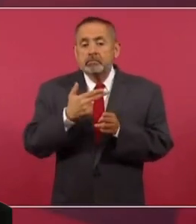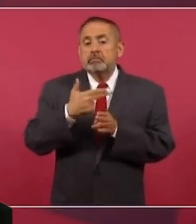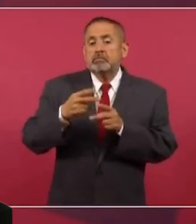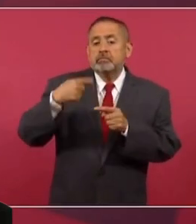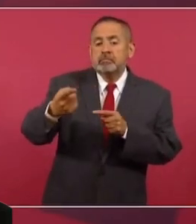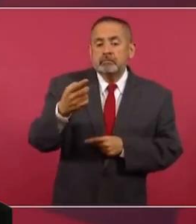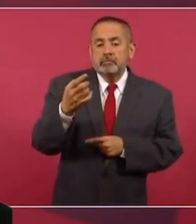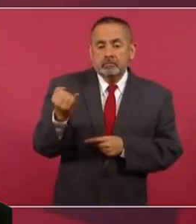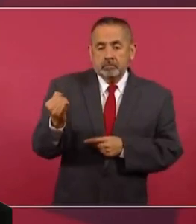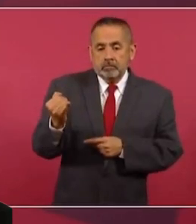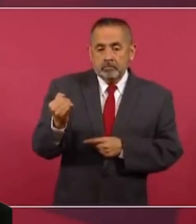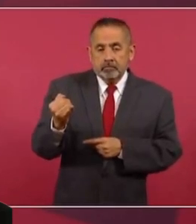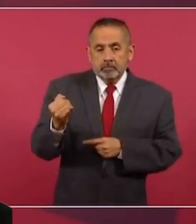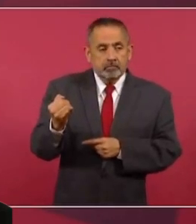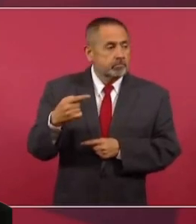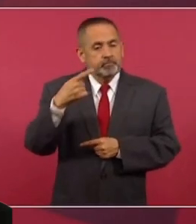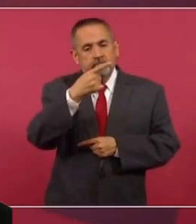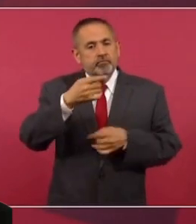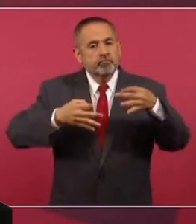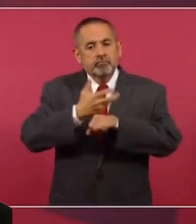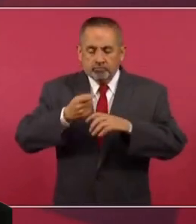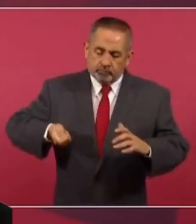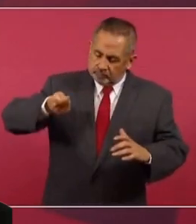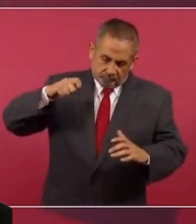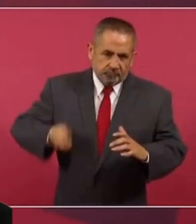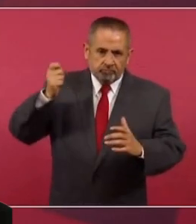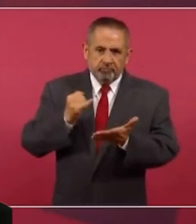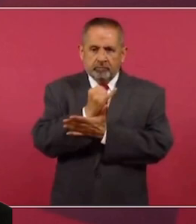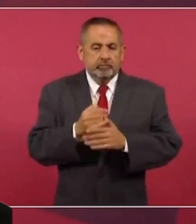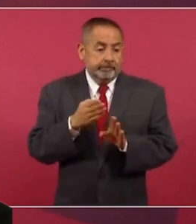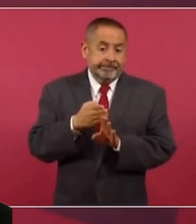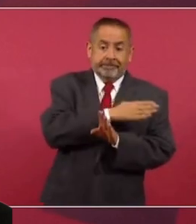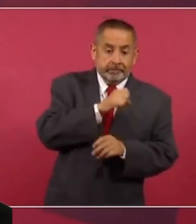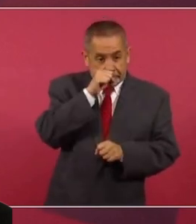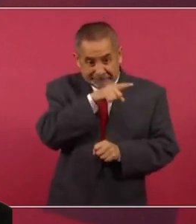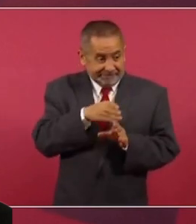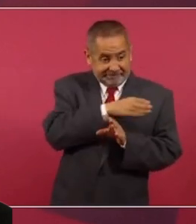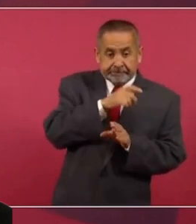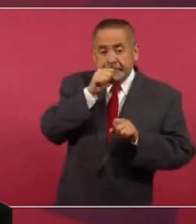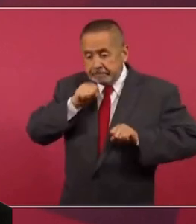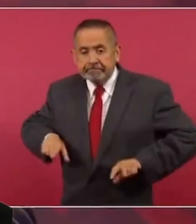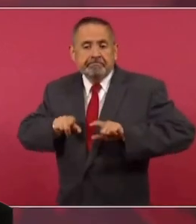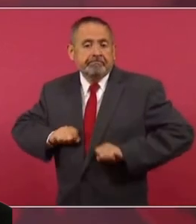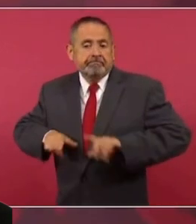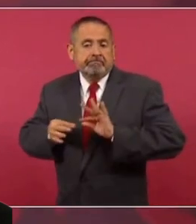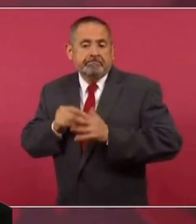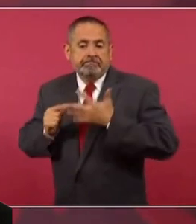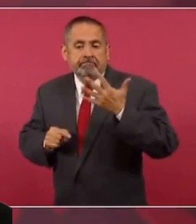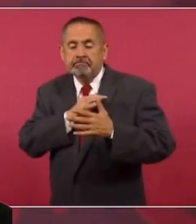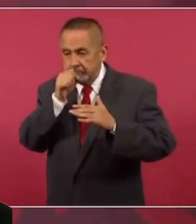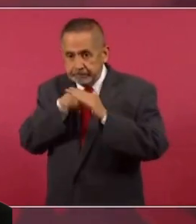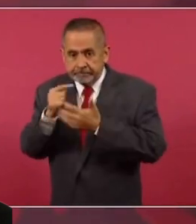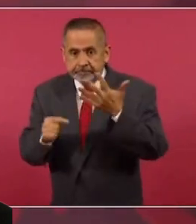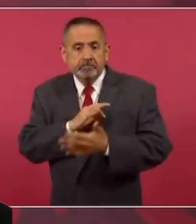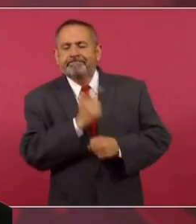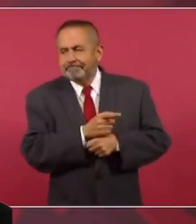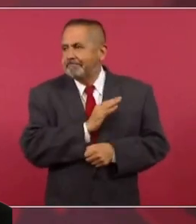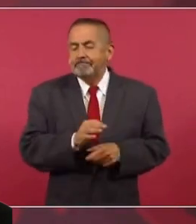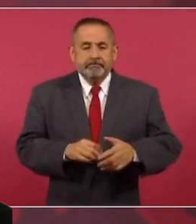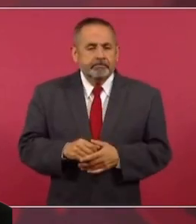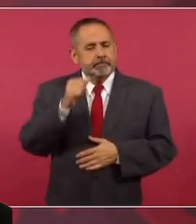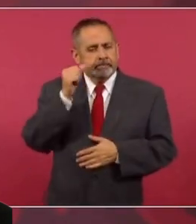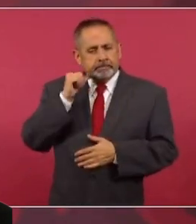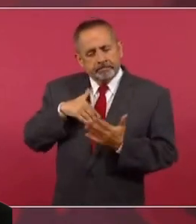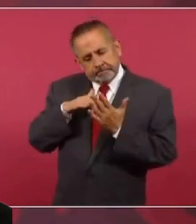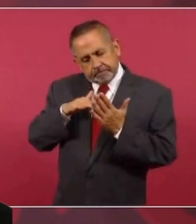junio viene la sentencia definitiva y él puede hablar. Me canso ganso. Por eso andan nerviosos. Ayer estaba yo